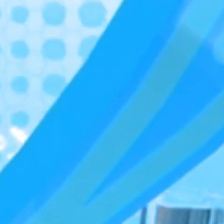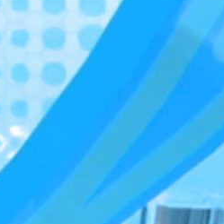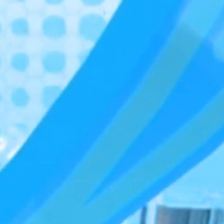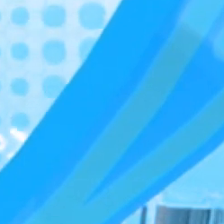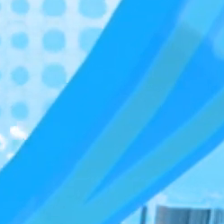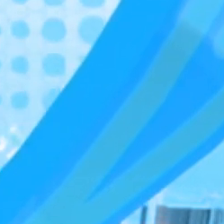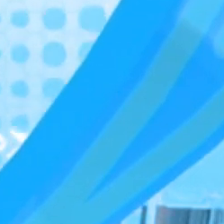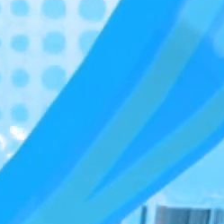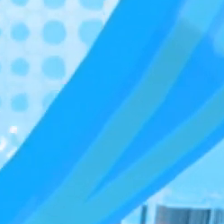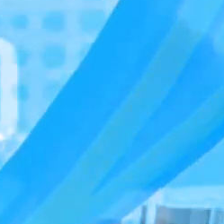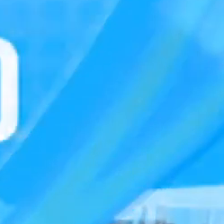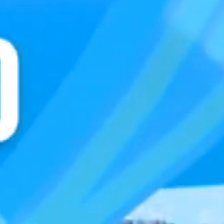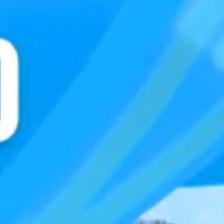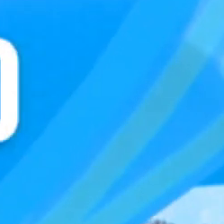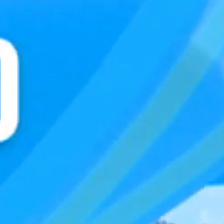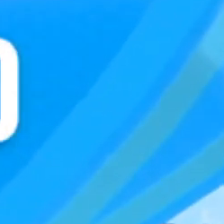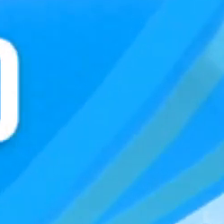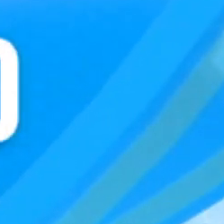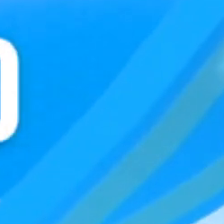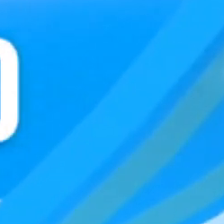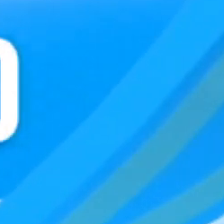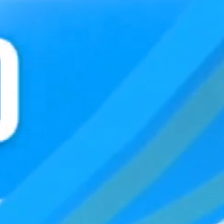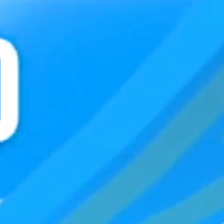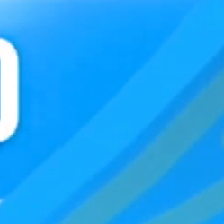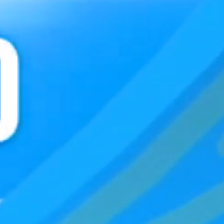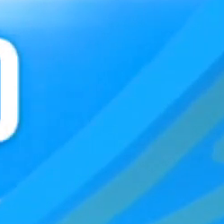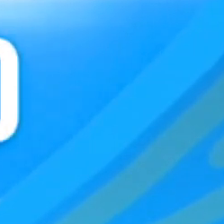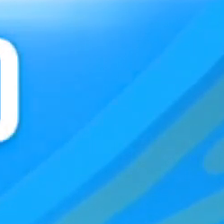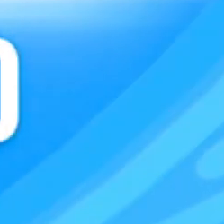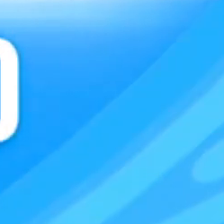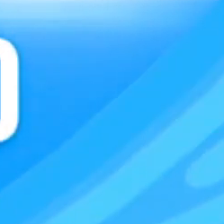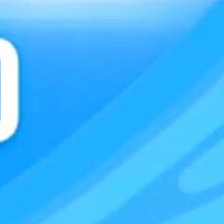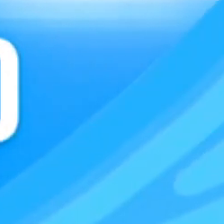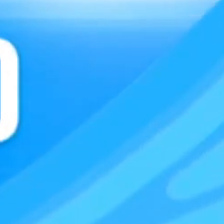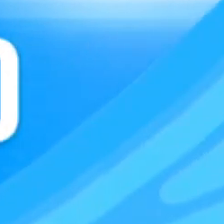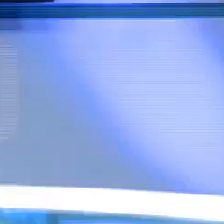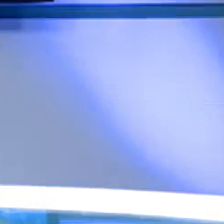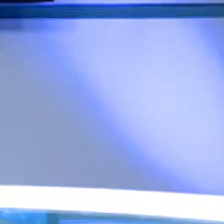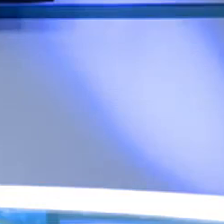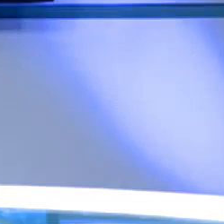Banco Popular presenta El Tipo de Cambio.